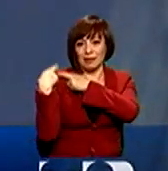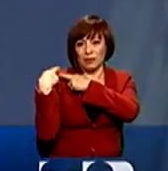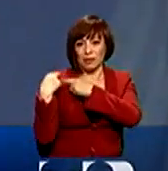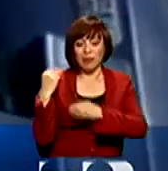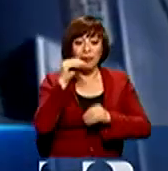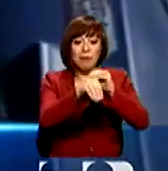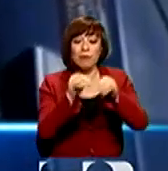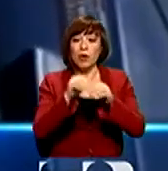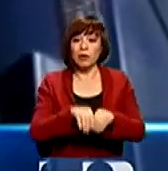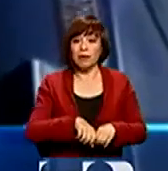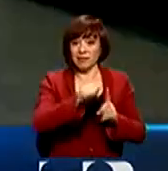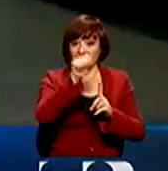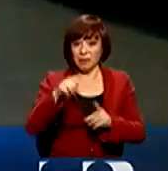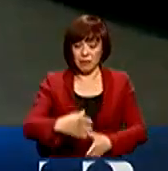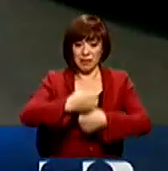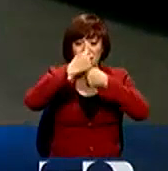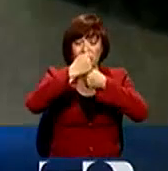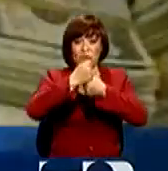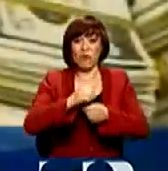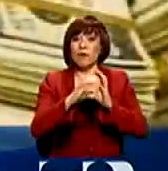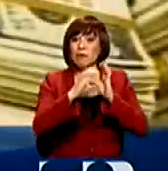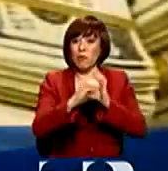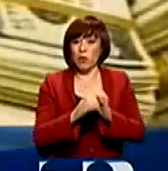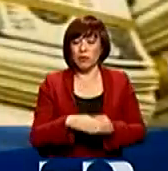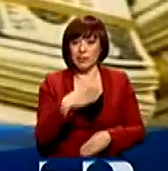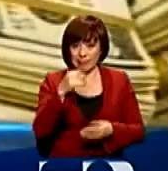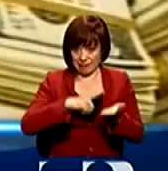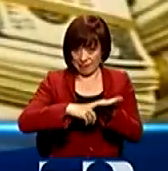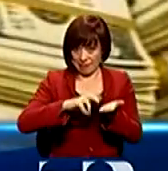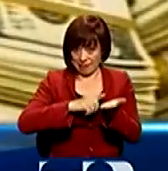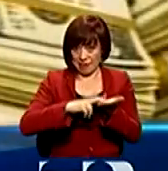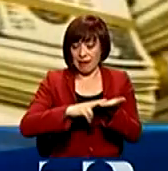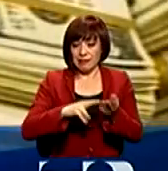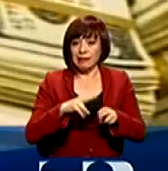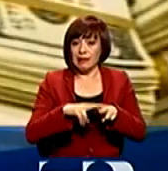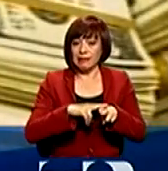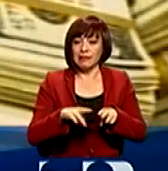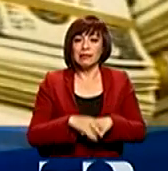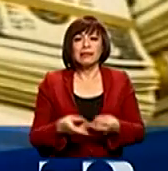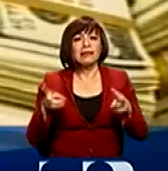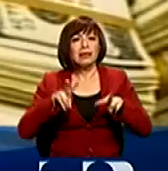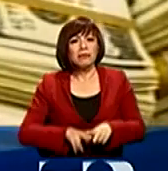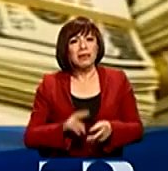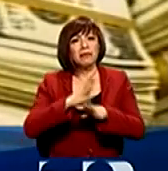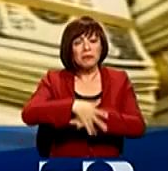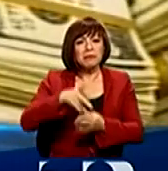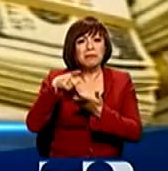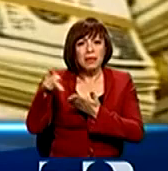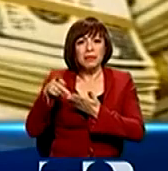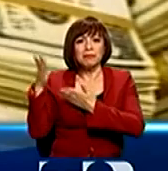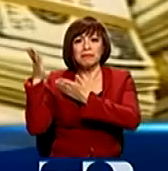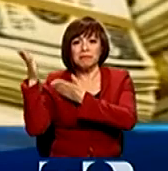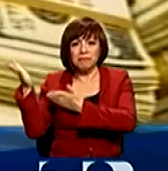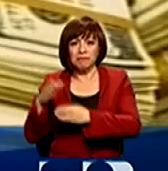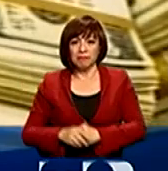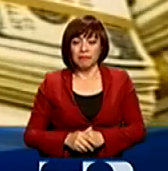de transporte seguro en autobuses y taxis. Un primer contrato se adjudicó por 36 millones de dólares, luego otro por 71 millones para